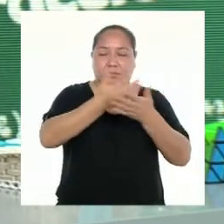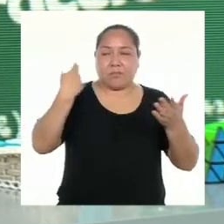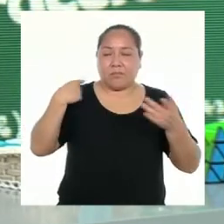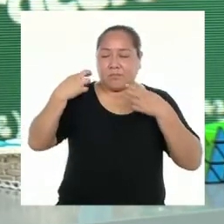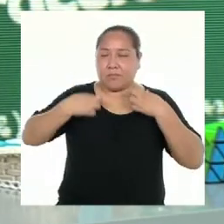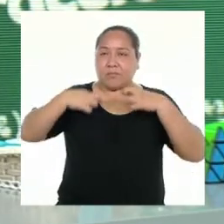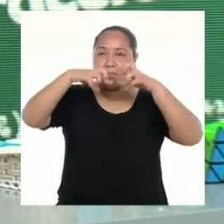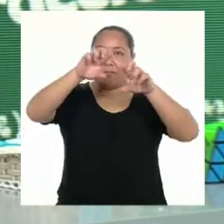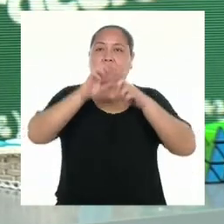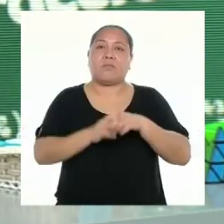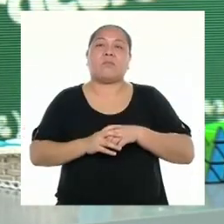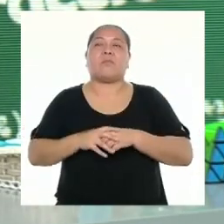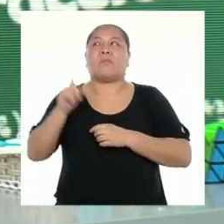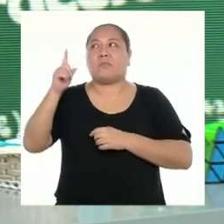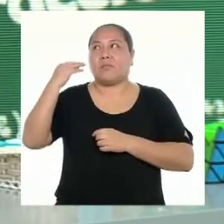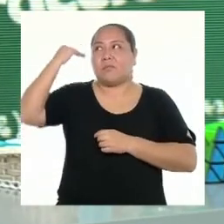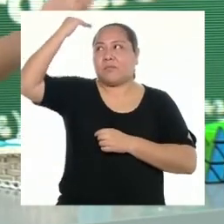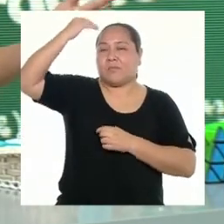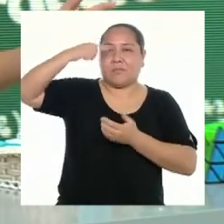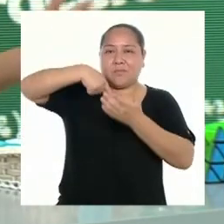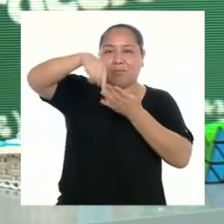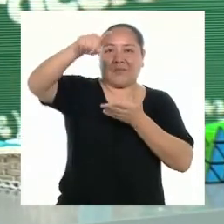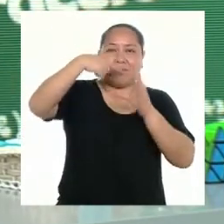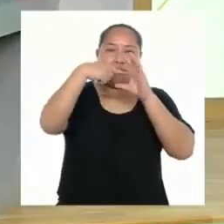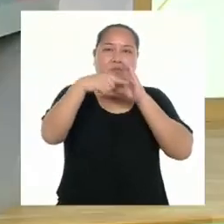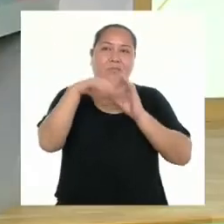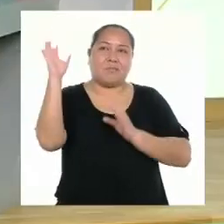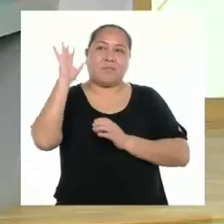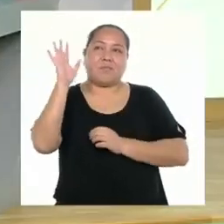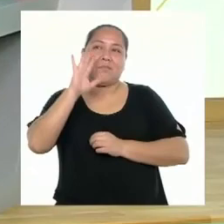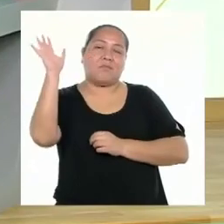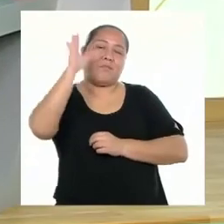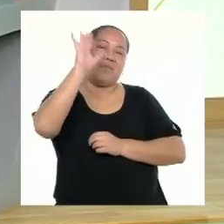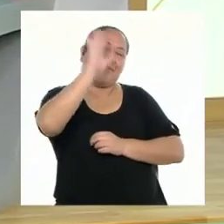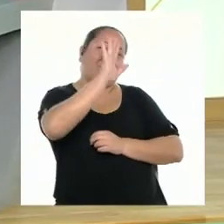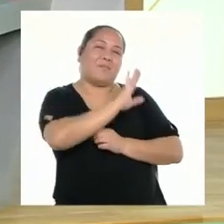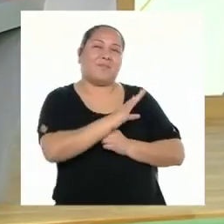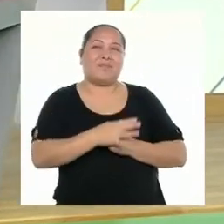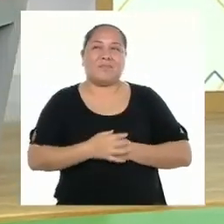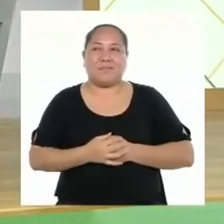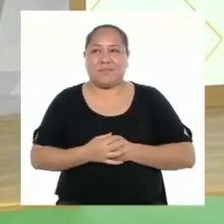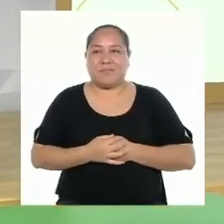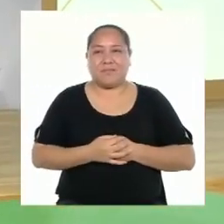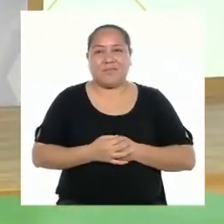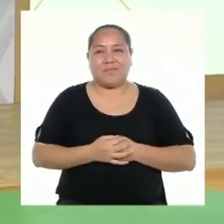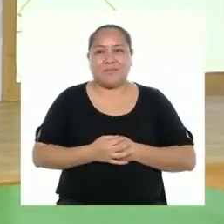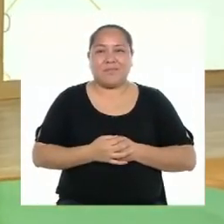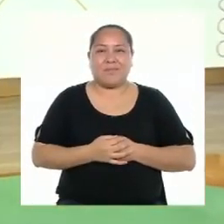permiso a un adulto para enviar el correo. ¡Hasta la próxima! ¡Chao, chao, chao!